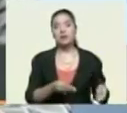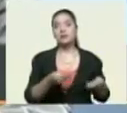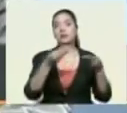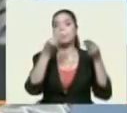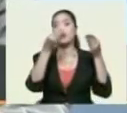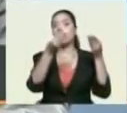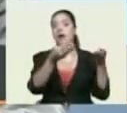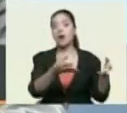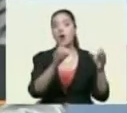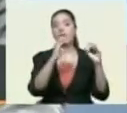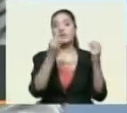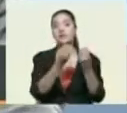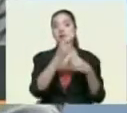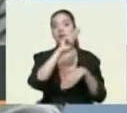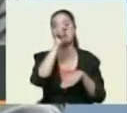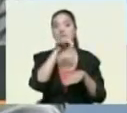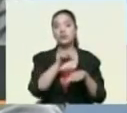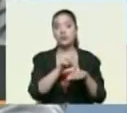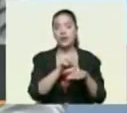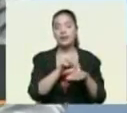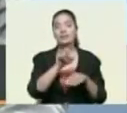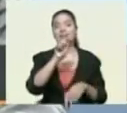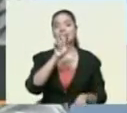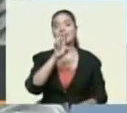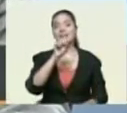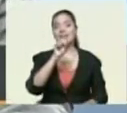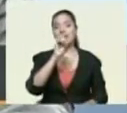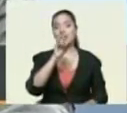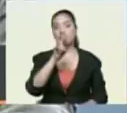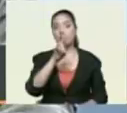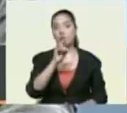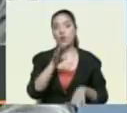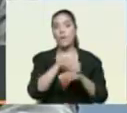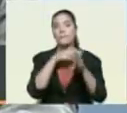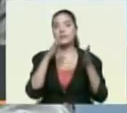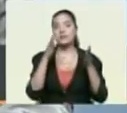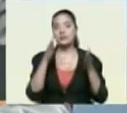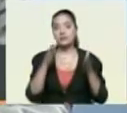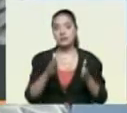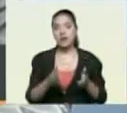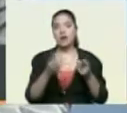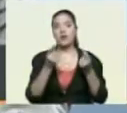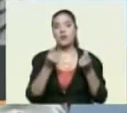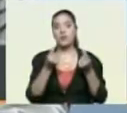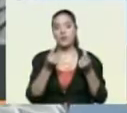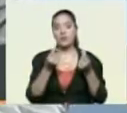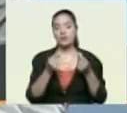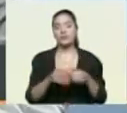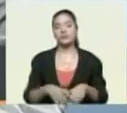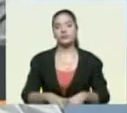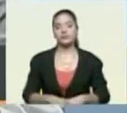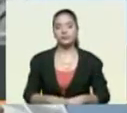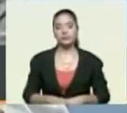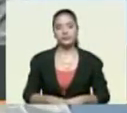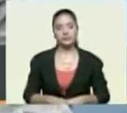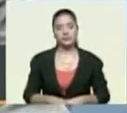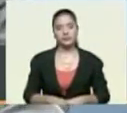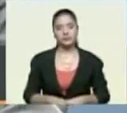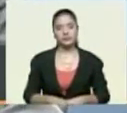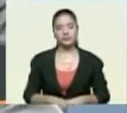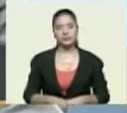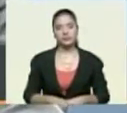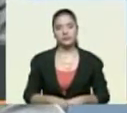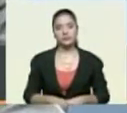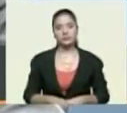entregárselo a la Oficina Nacional del Tesoro del Ministerio del Poder Popular de Economía y Finanzas.